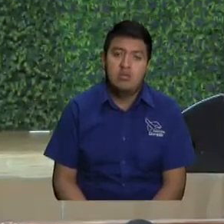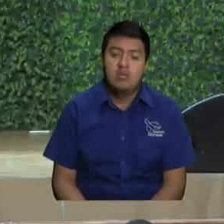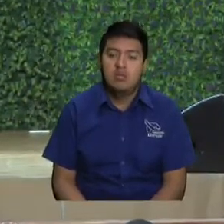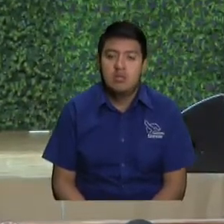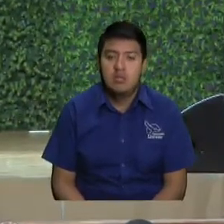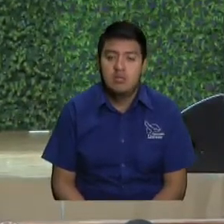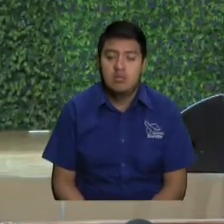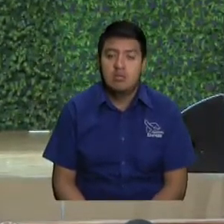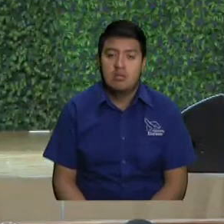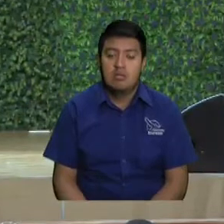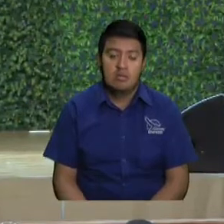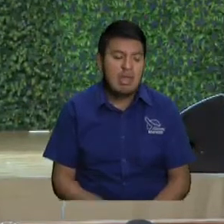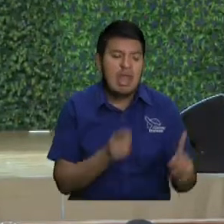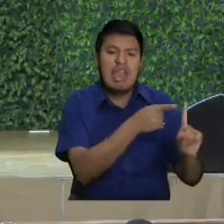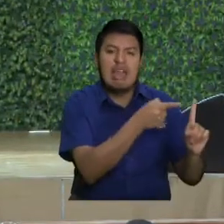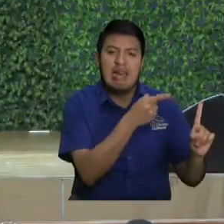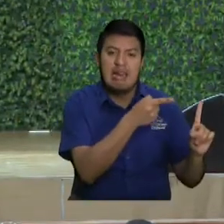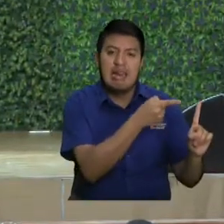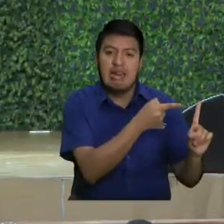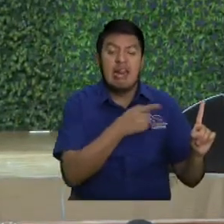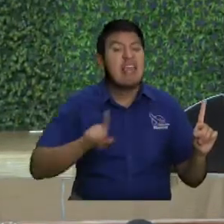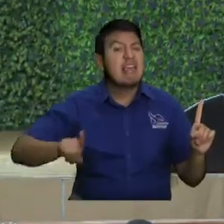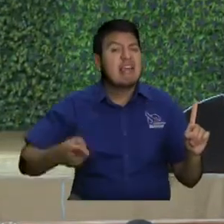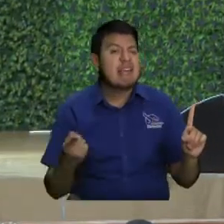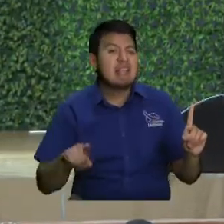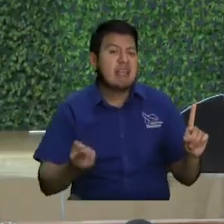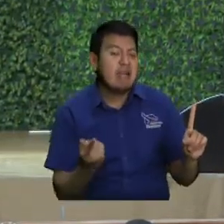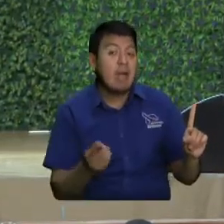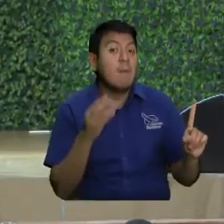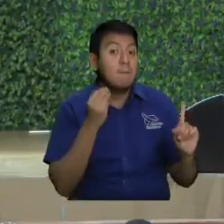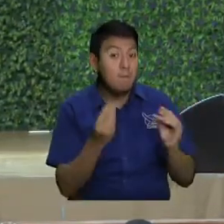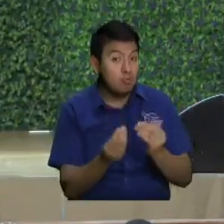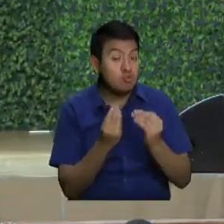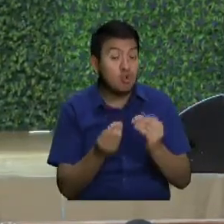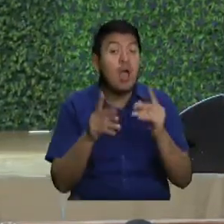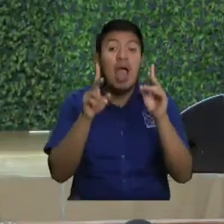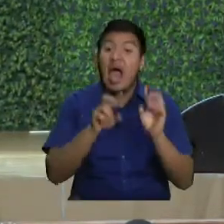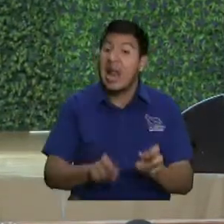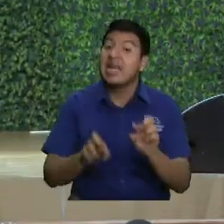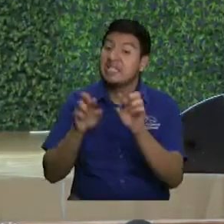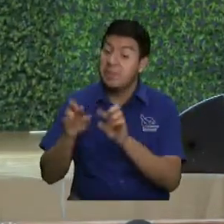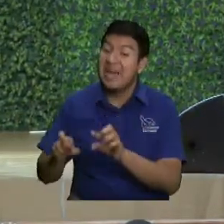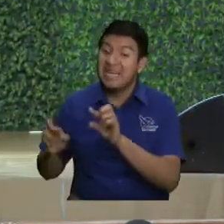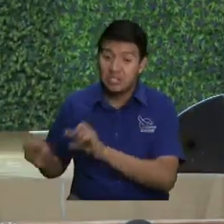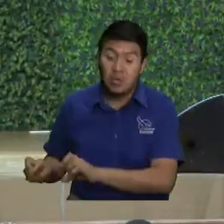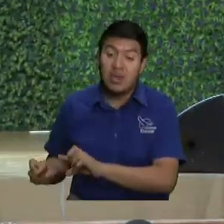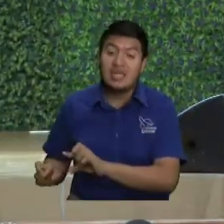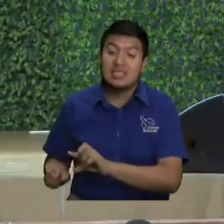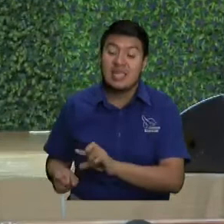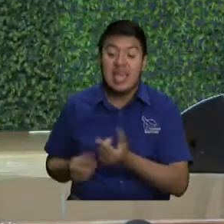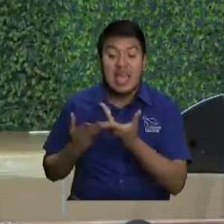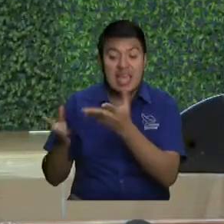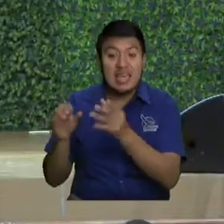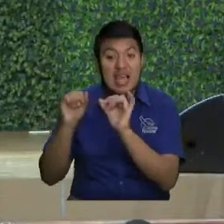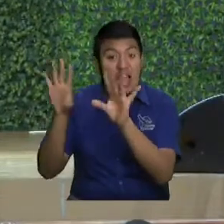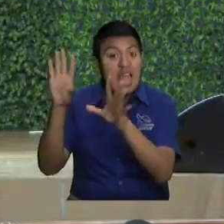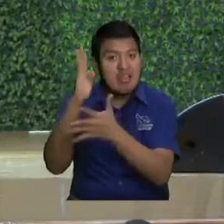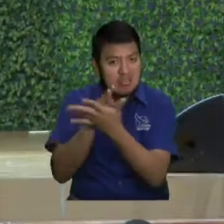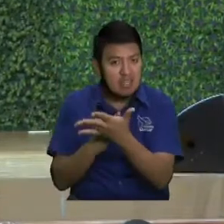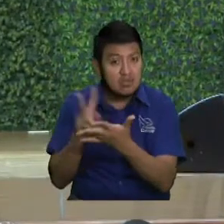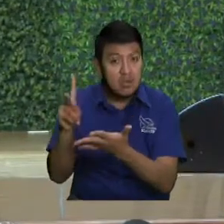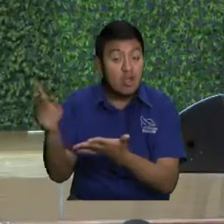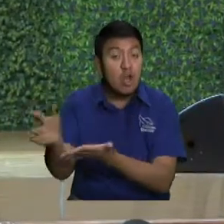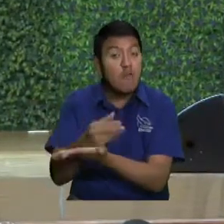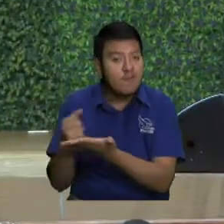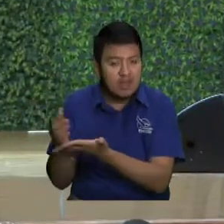otra empresa pecaminosa que venda alcohol, cerveza, tabacos, pues dáselo. Pero no me estés molestando a mí de